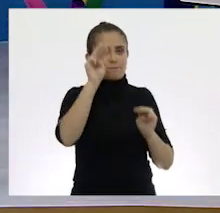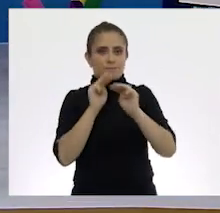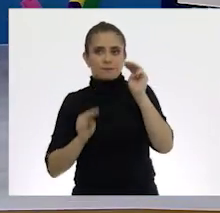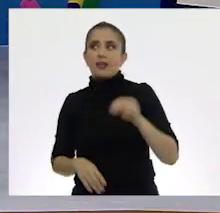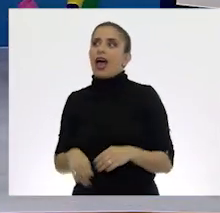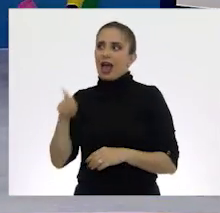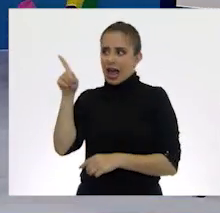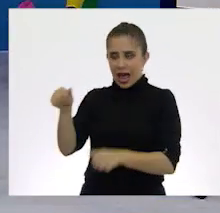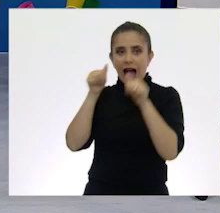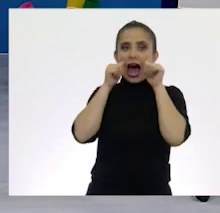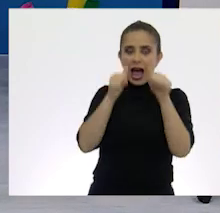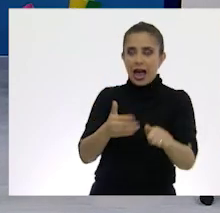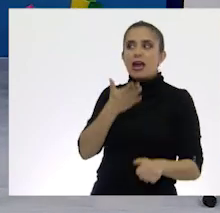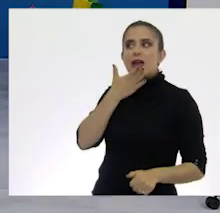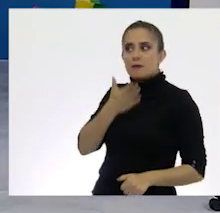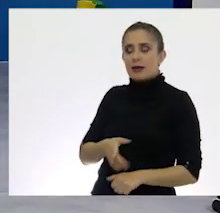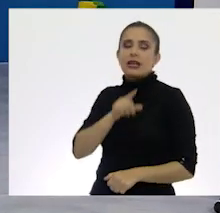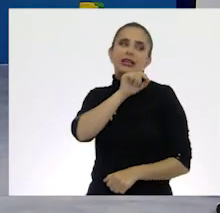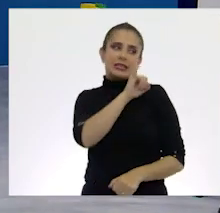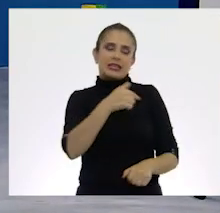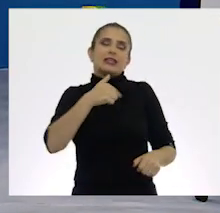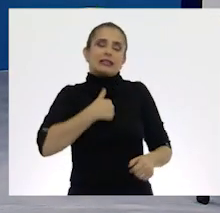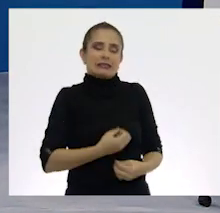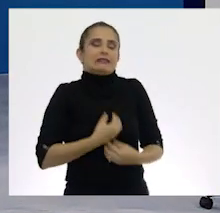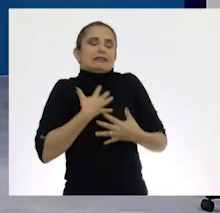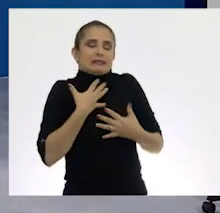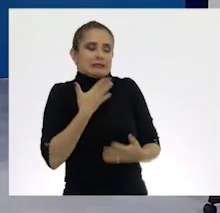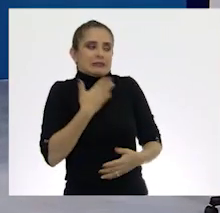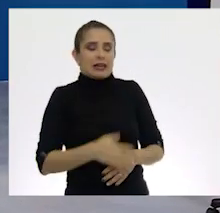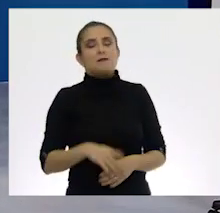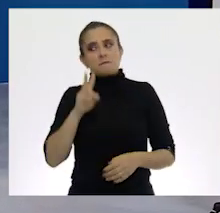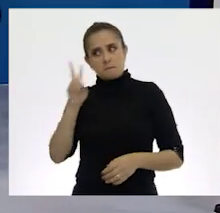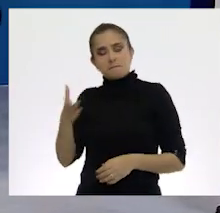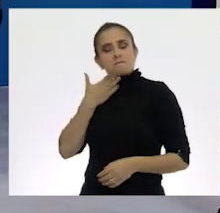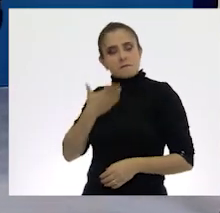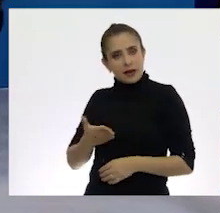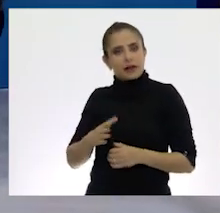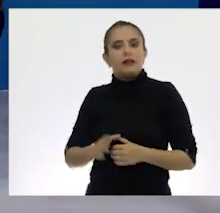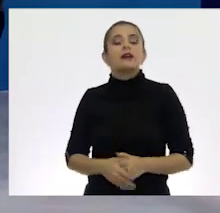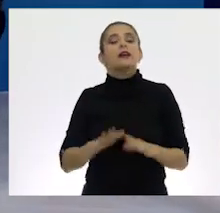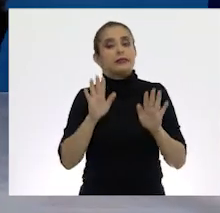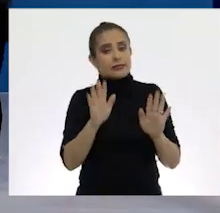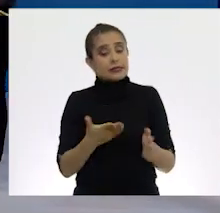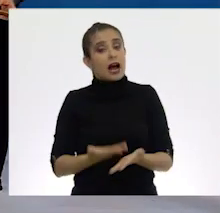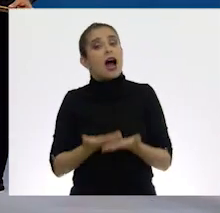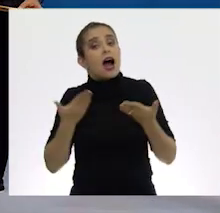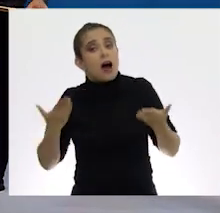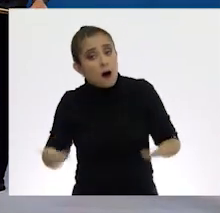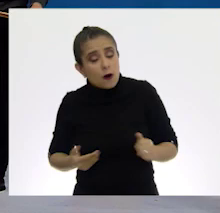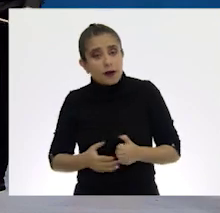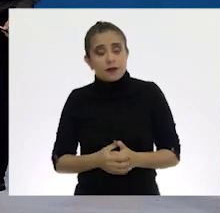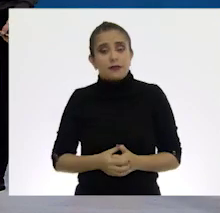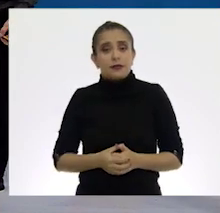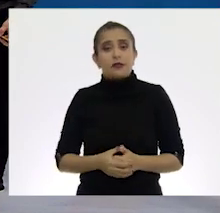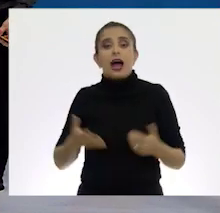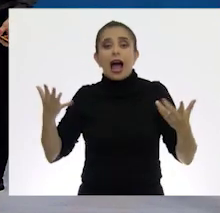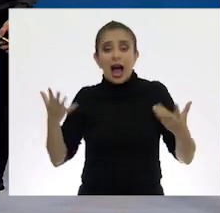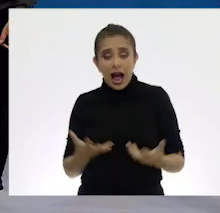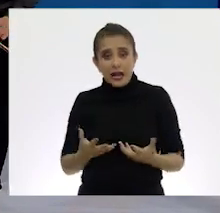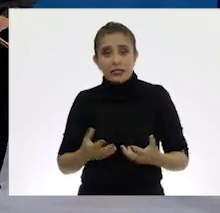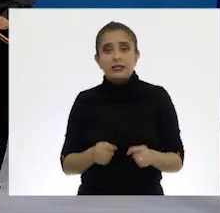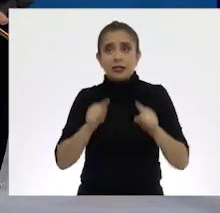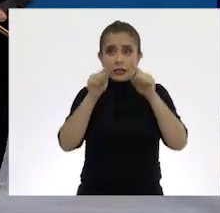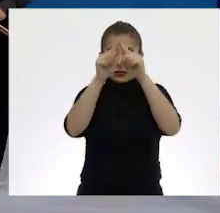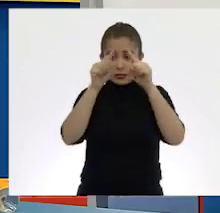inspirado. Sí, veo que estás muy inspirado en la clase de hoy. Y ahora, ¿qué te parece si hacemos un triángulo